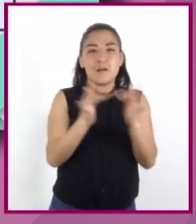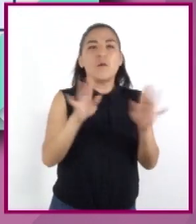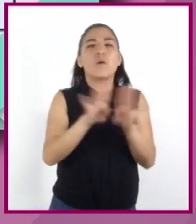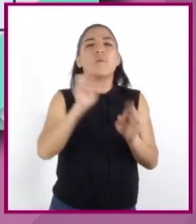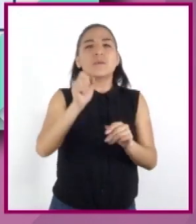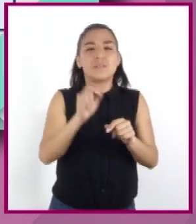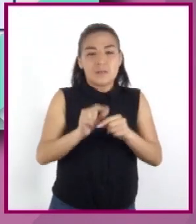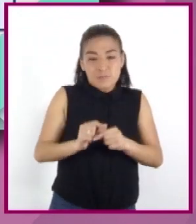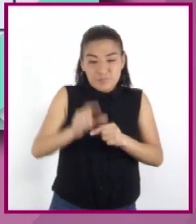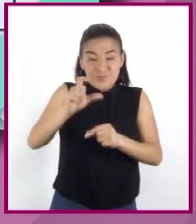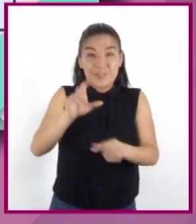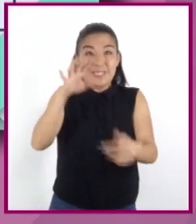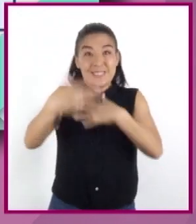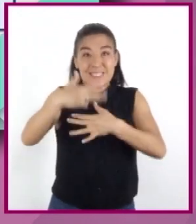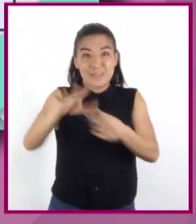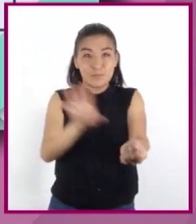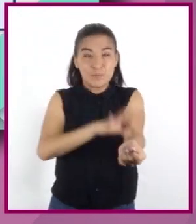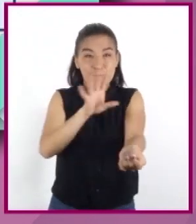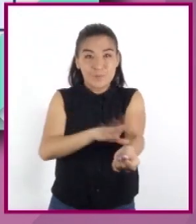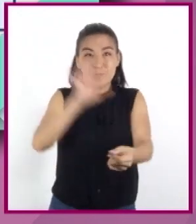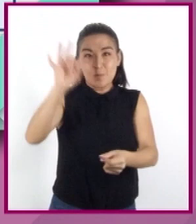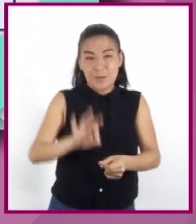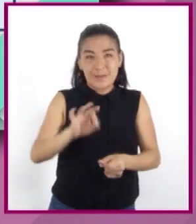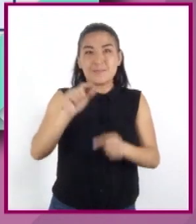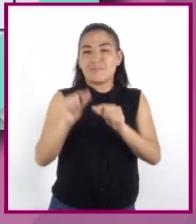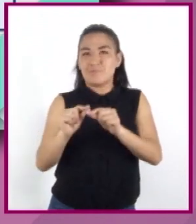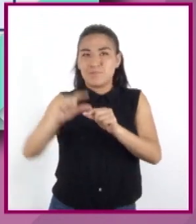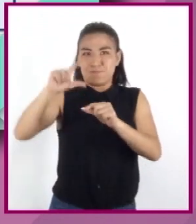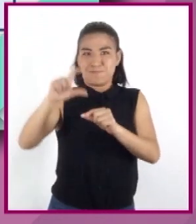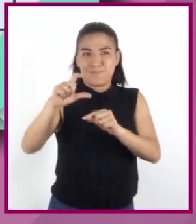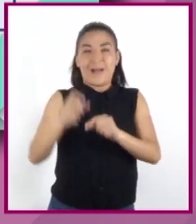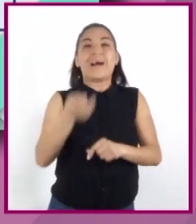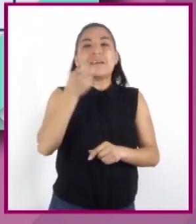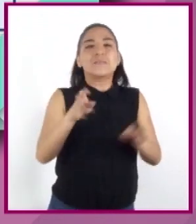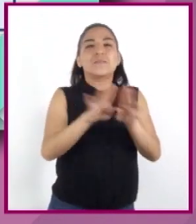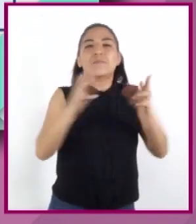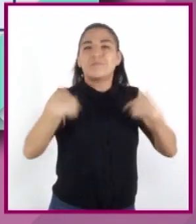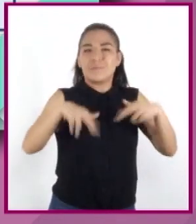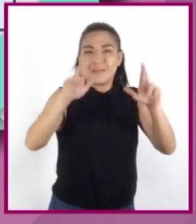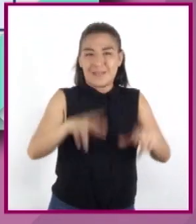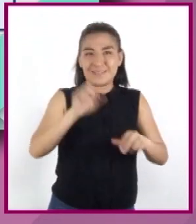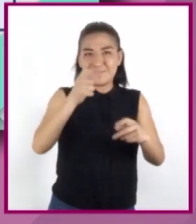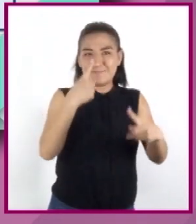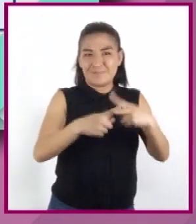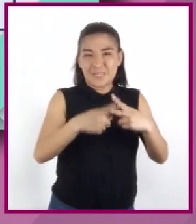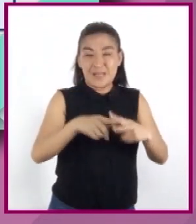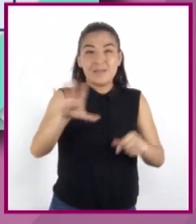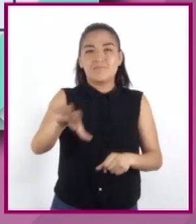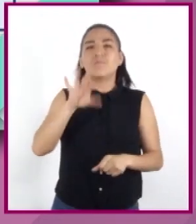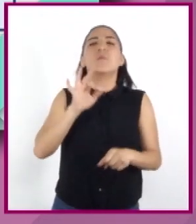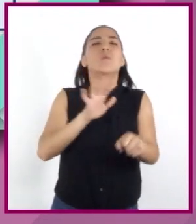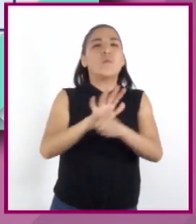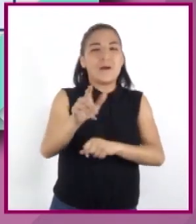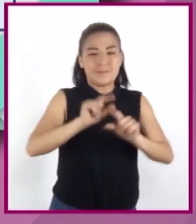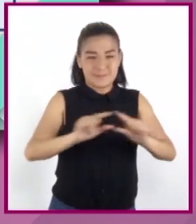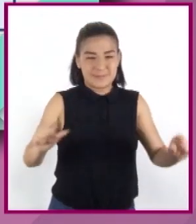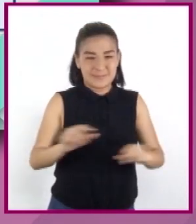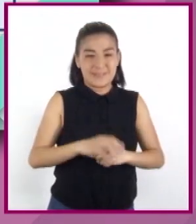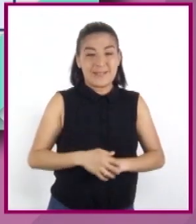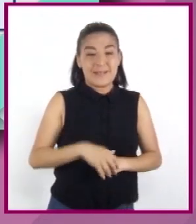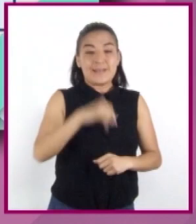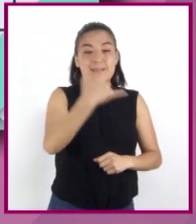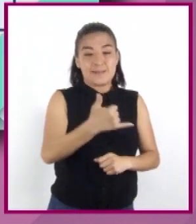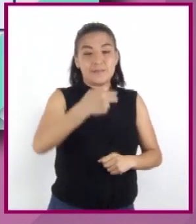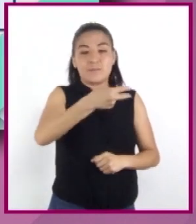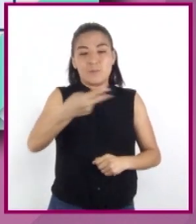a partir del 15% del total de la carga. Así que la expresión algebraica que se obtuvo fue Y igual